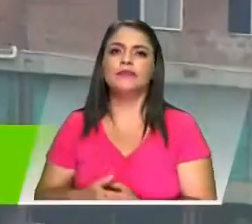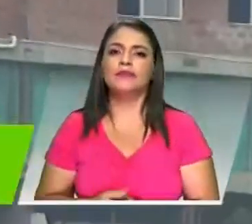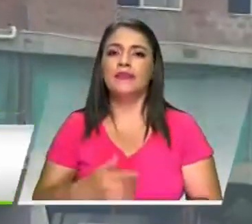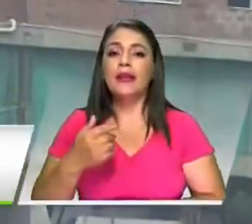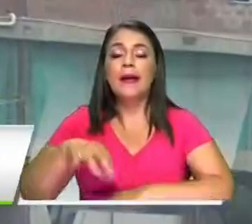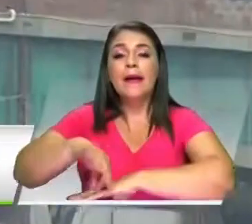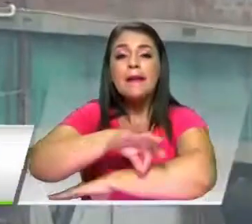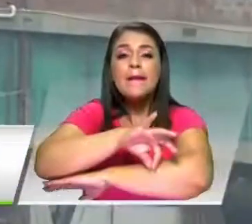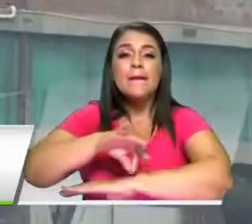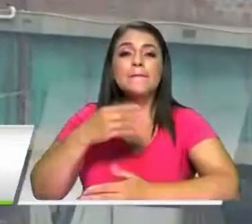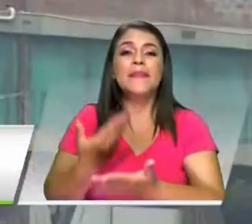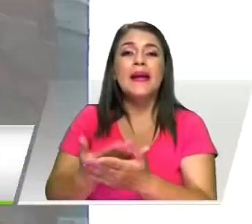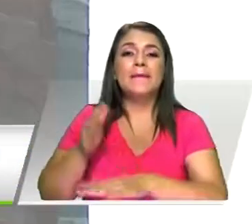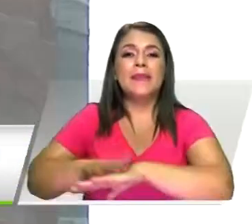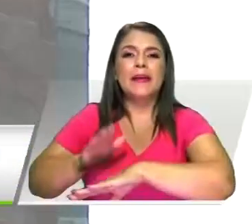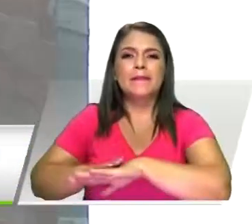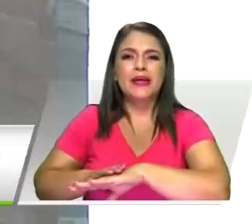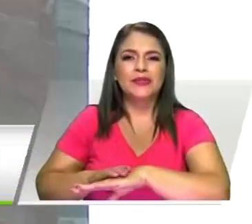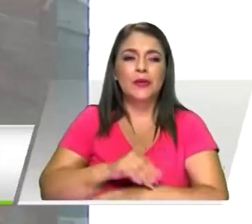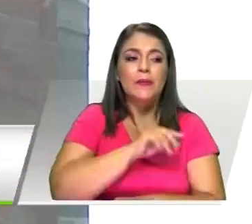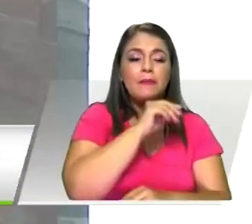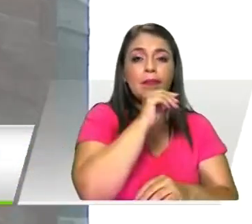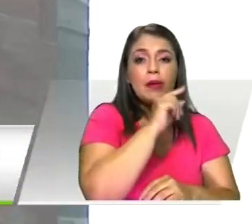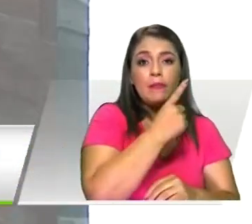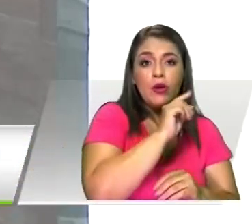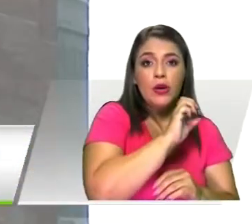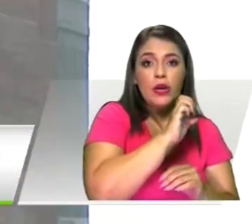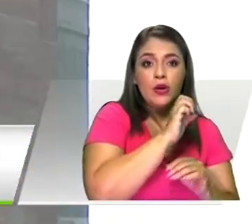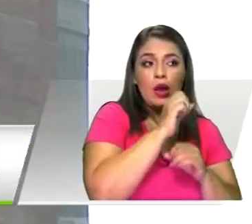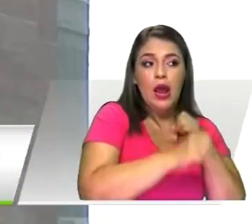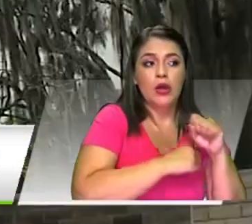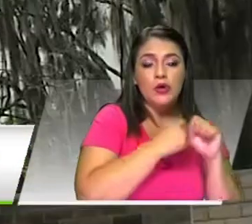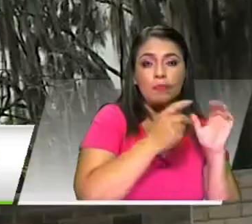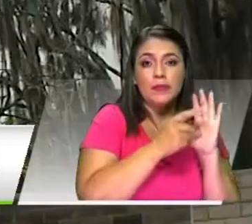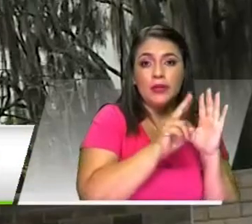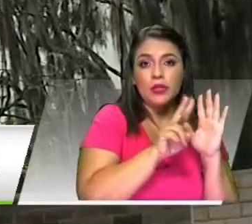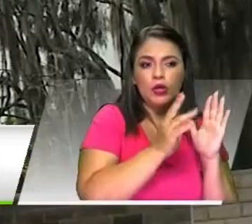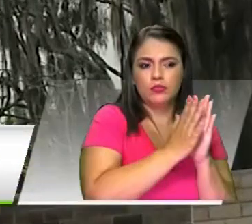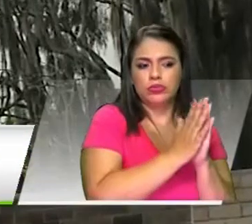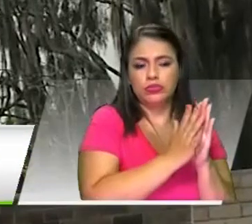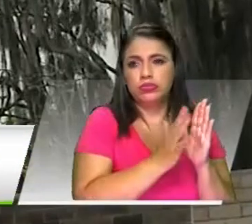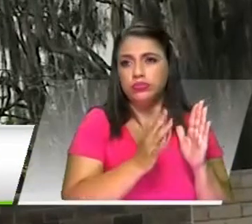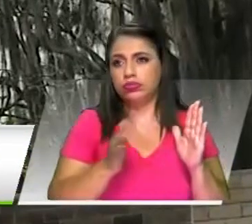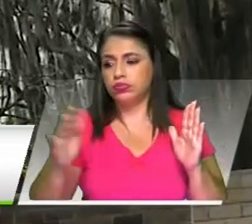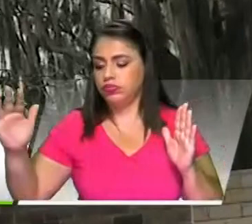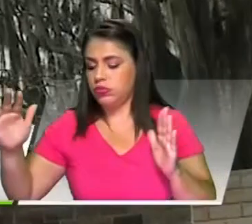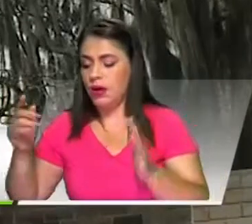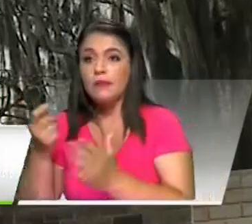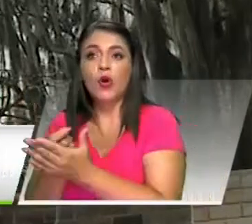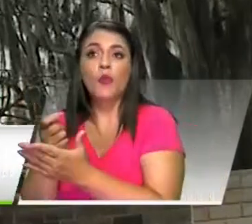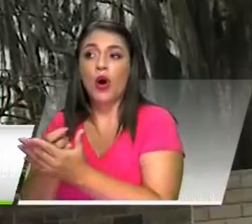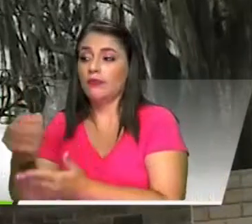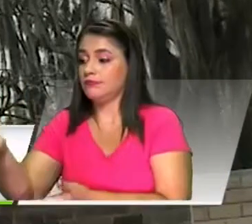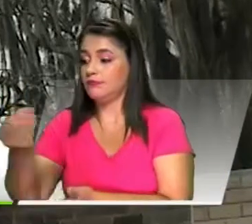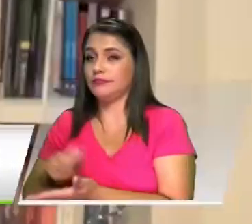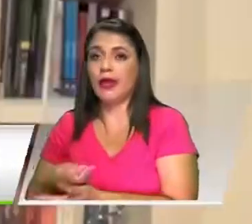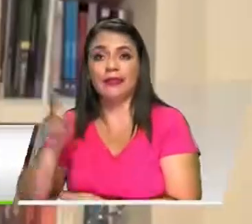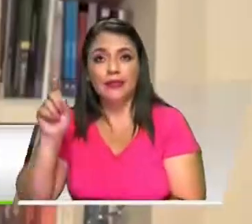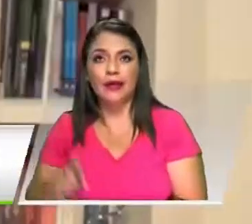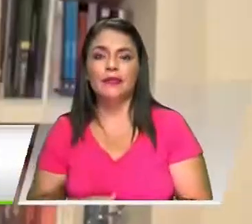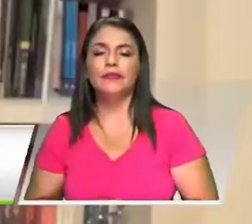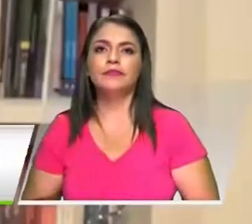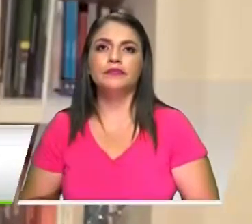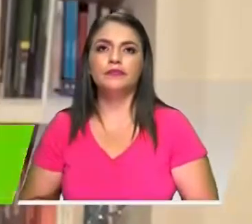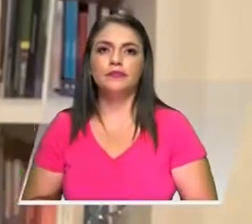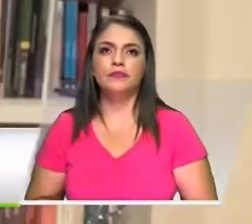construcción emitidas a partir del 1 de enero de 2022, es decir que por ahora no influirá en los precios de las viviendas que están en el mercado. Esta